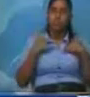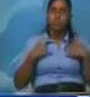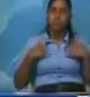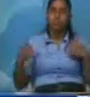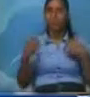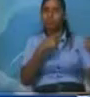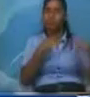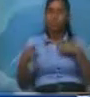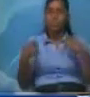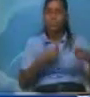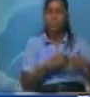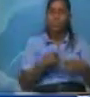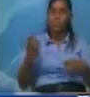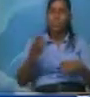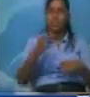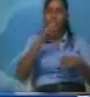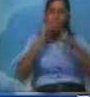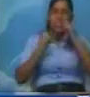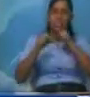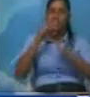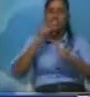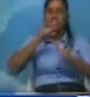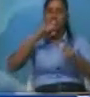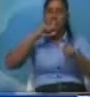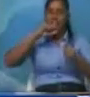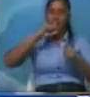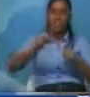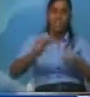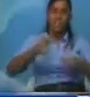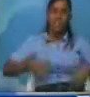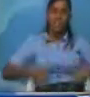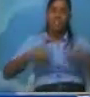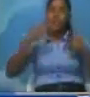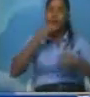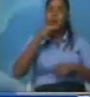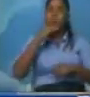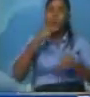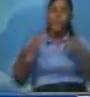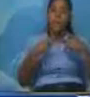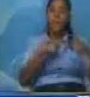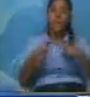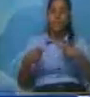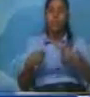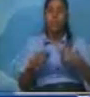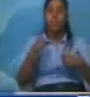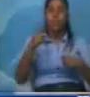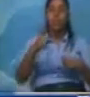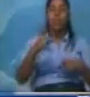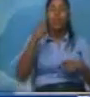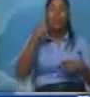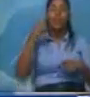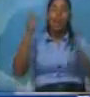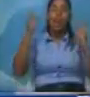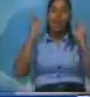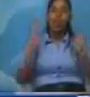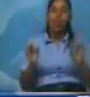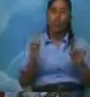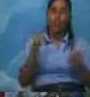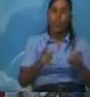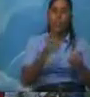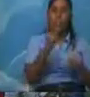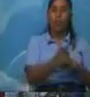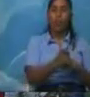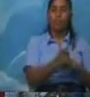otros que nos mord que nos comamos que nos destruyamos diga conmigo la cordura del hombre la